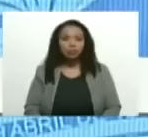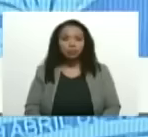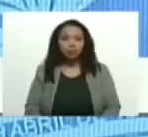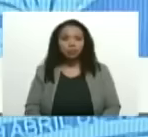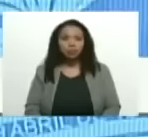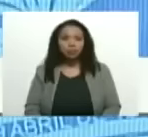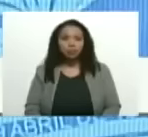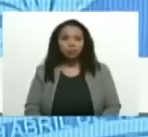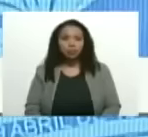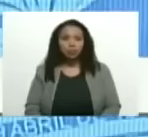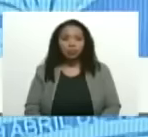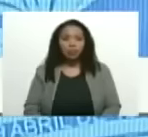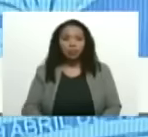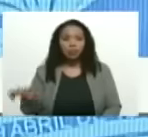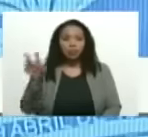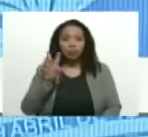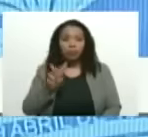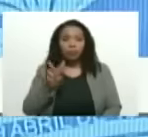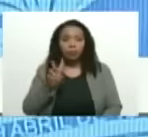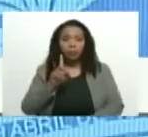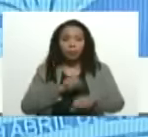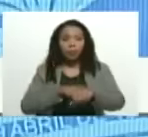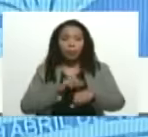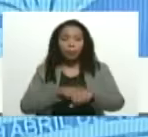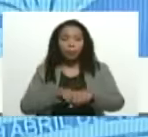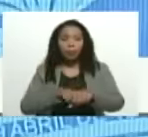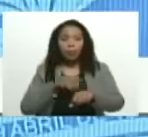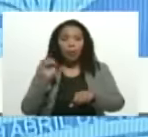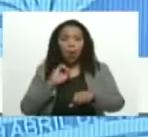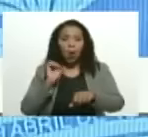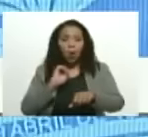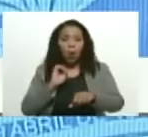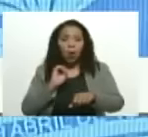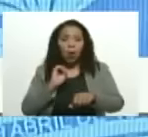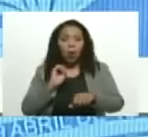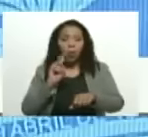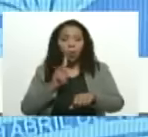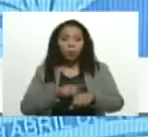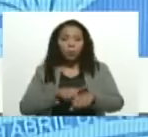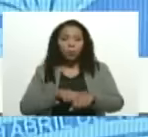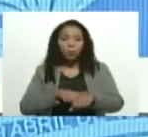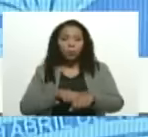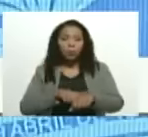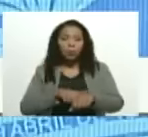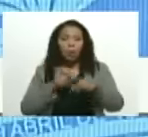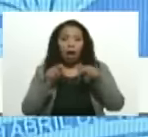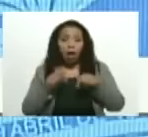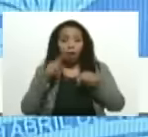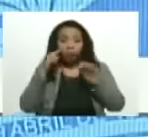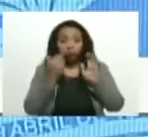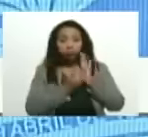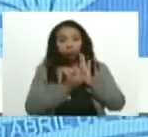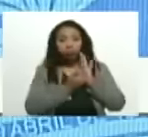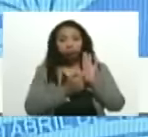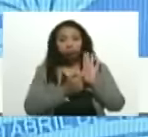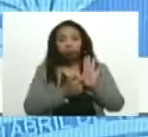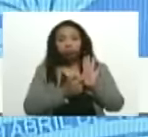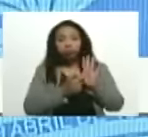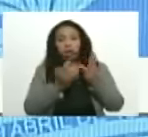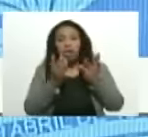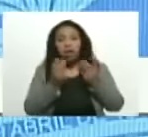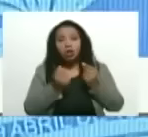Es de 2 minutos o poco más de 2 minutos. Aquí vamos a demostrar, con los